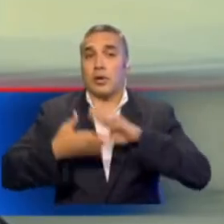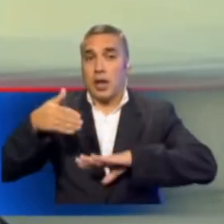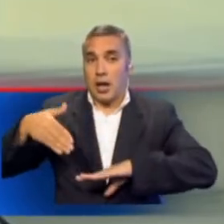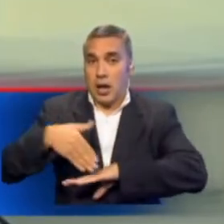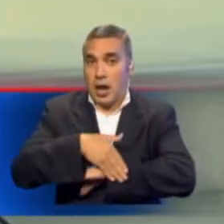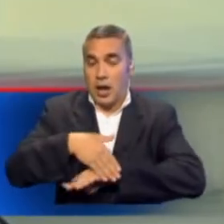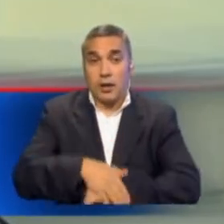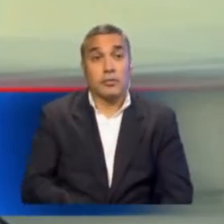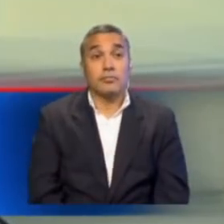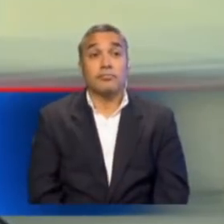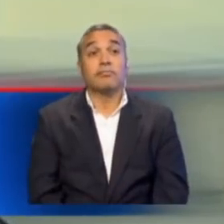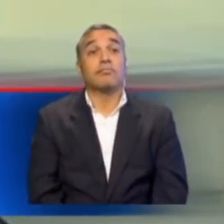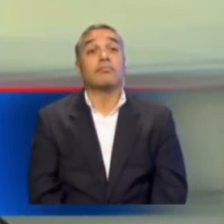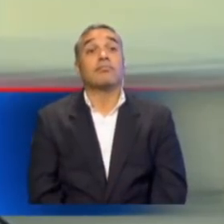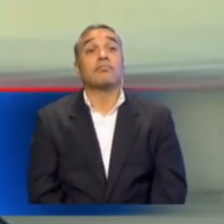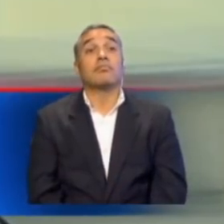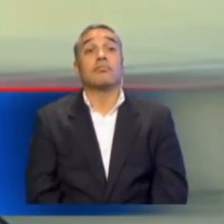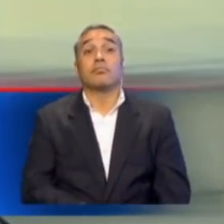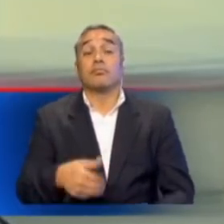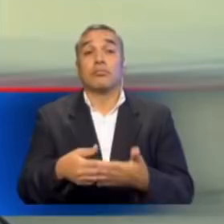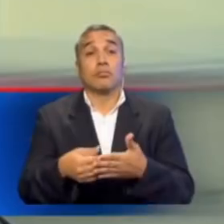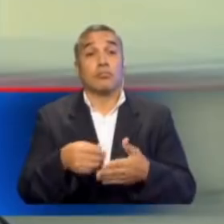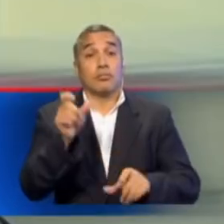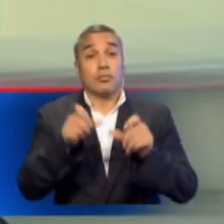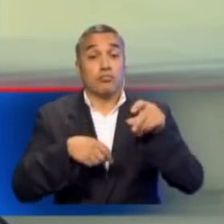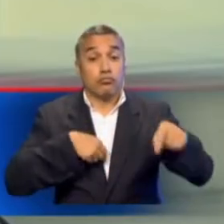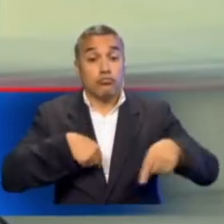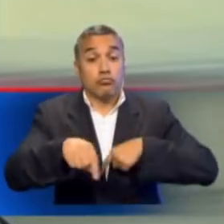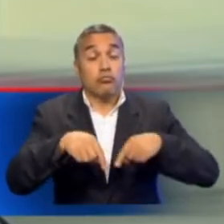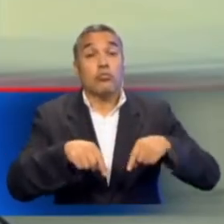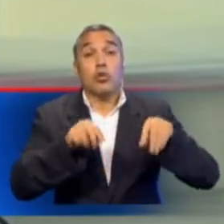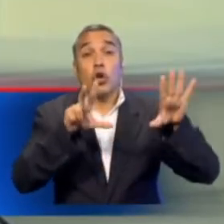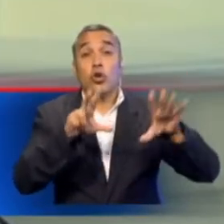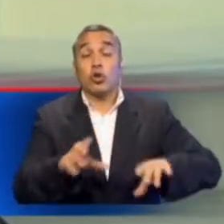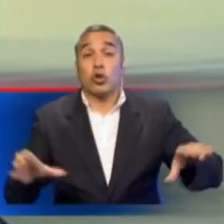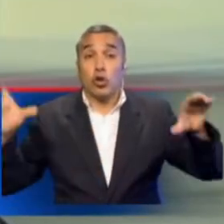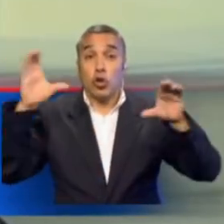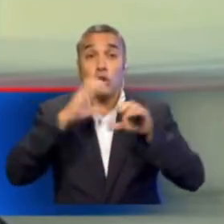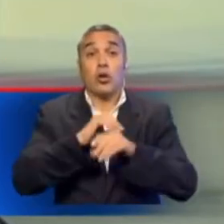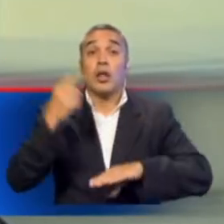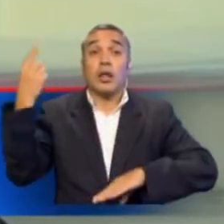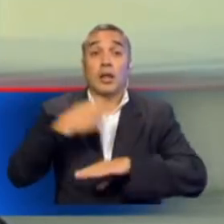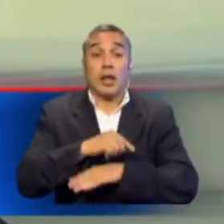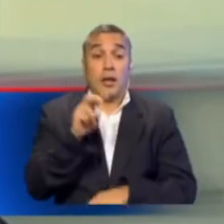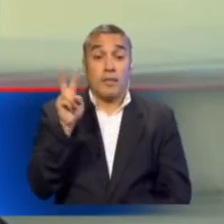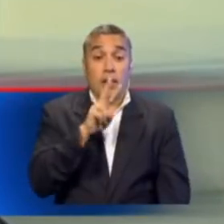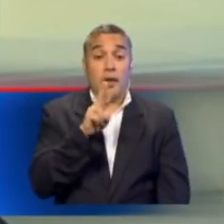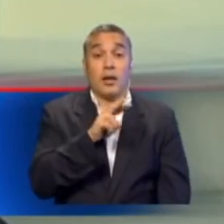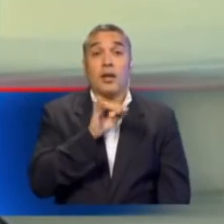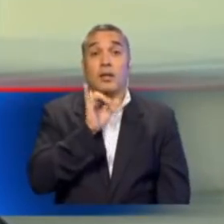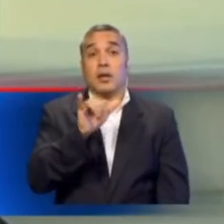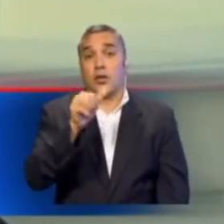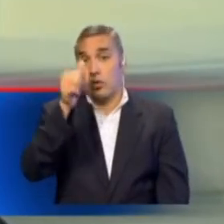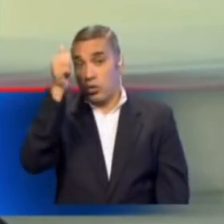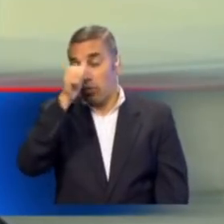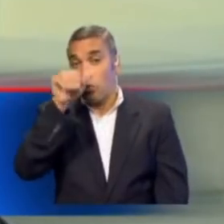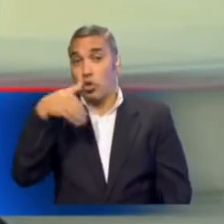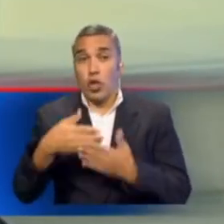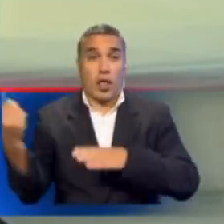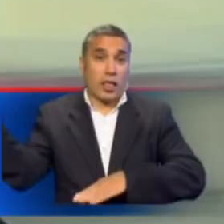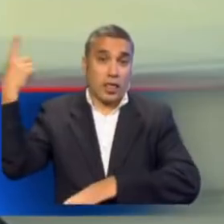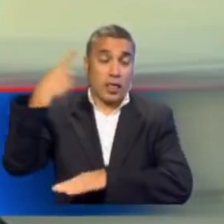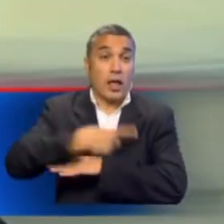siguiente. La restricción absoluta de la movilidad desde las 20 horas de los días viernes, sábado y domingo todo el